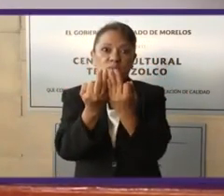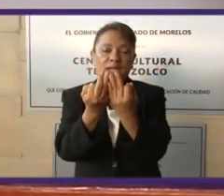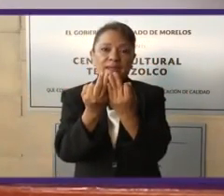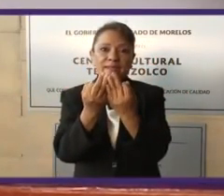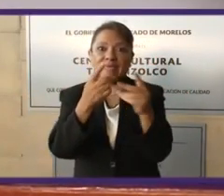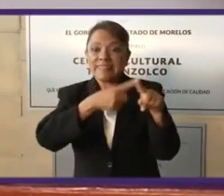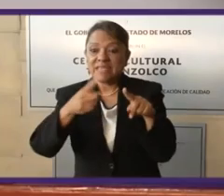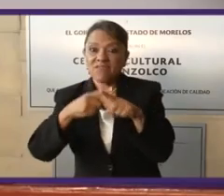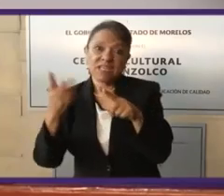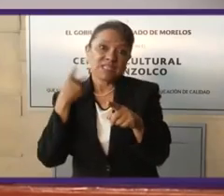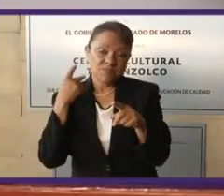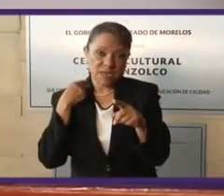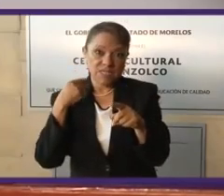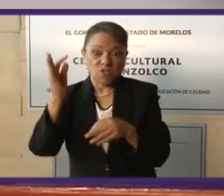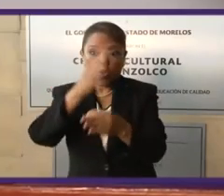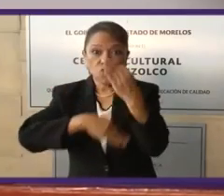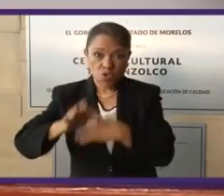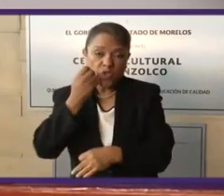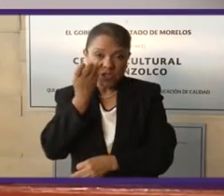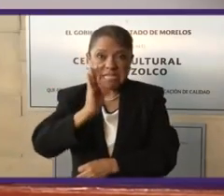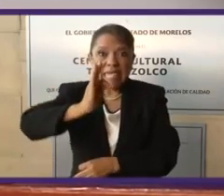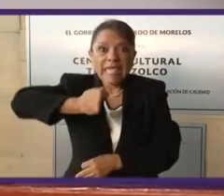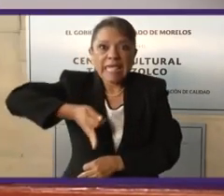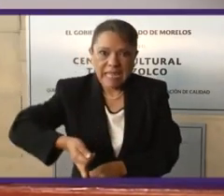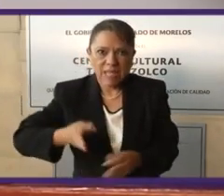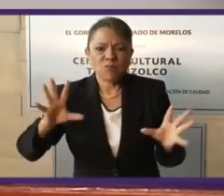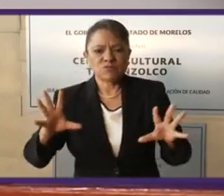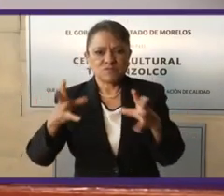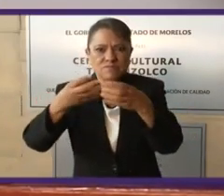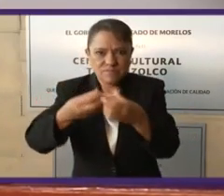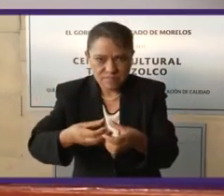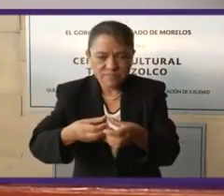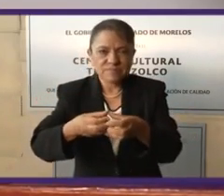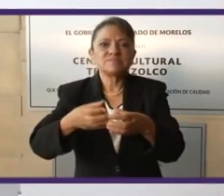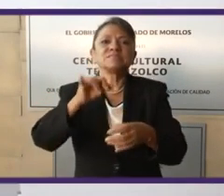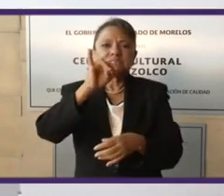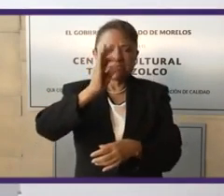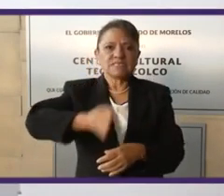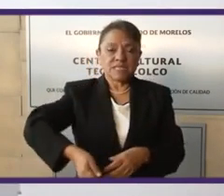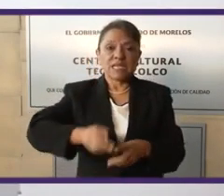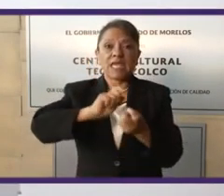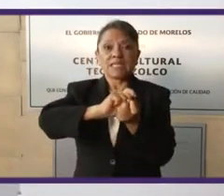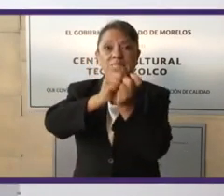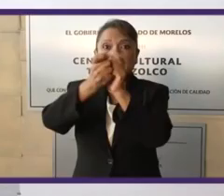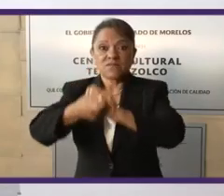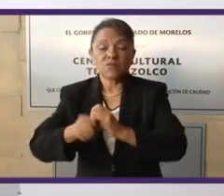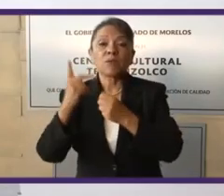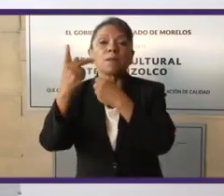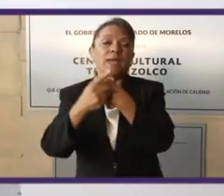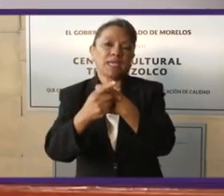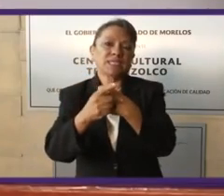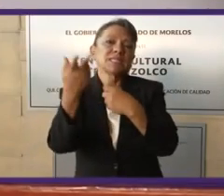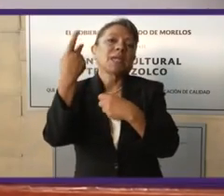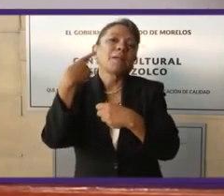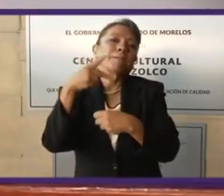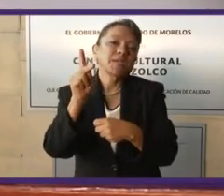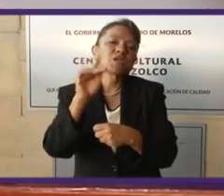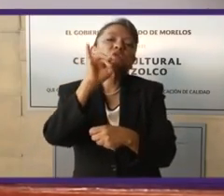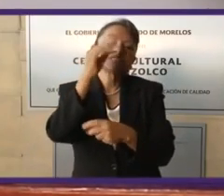caben todos los que estemos dispuestos, cabemos todos los que estemos dispuestos a transformar el país. Pero hay